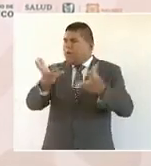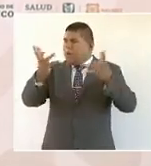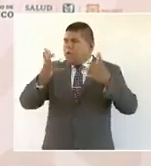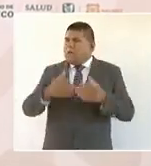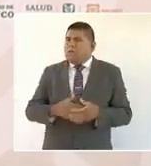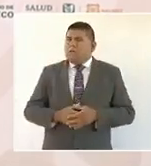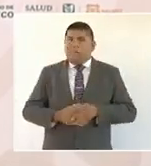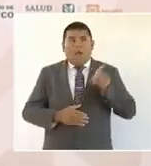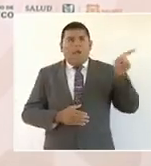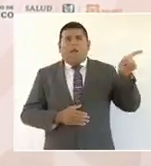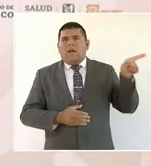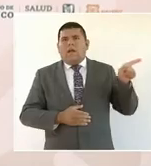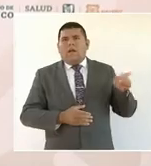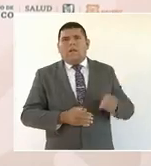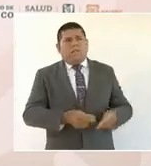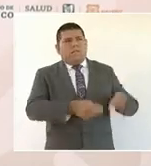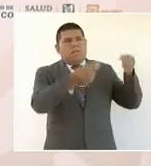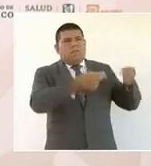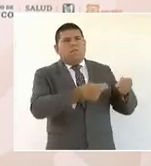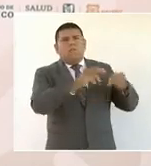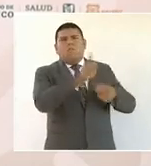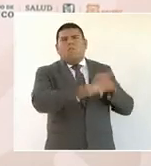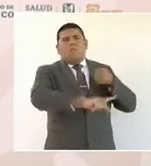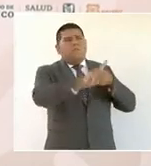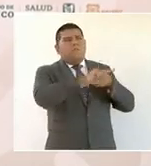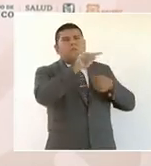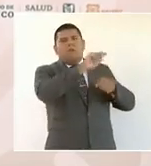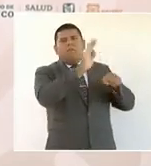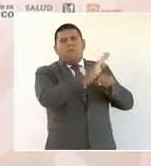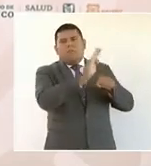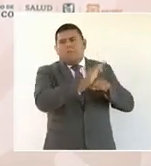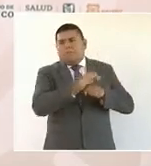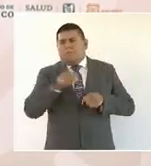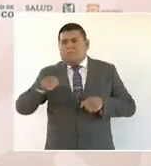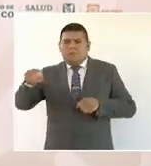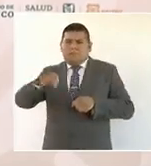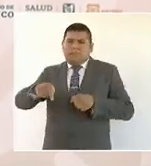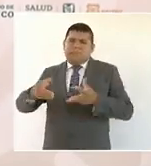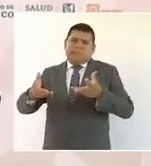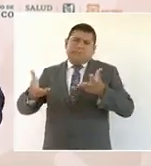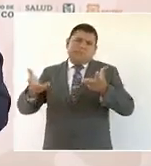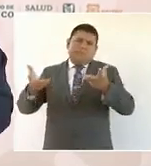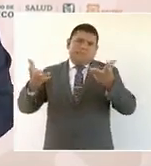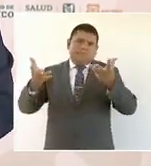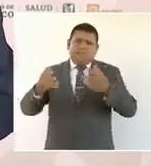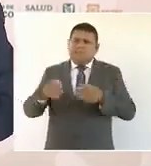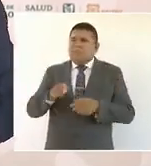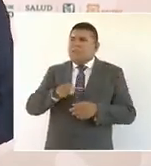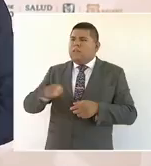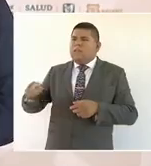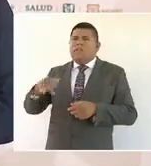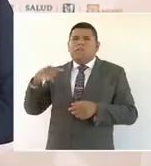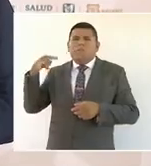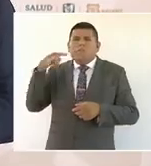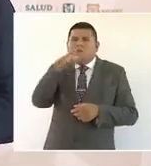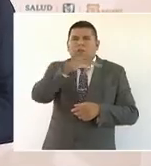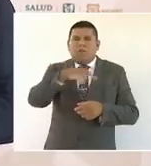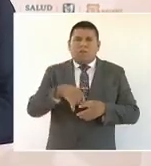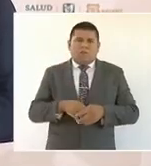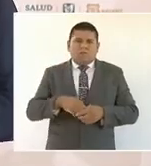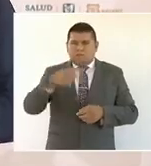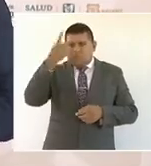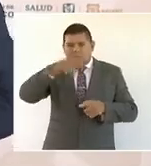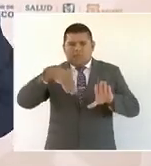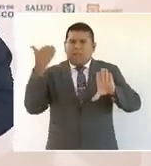defendiendo a las empresas petroleras, a las empresas eléctricas del extranjero. Son unos traidores a la